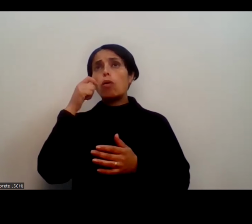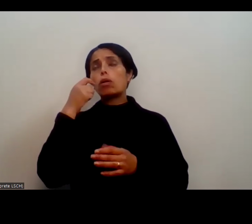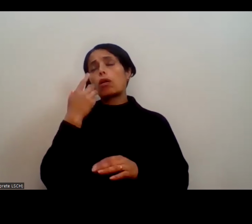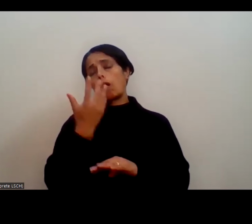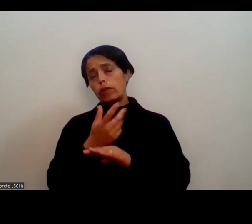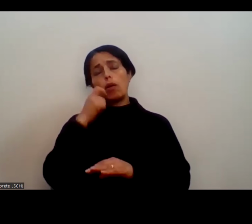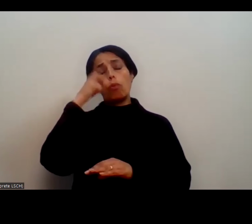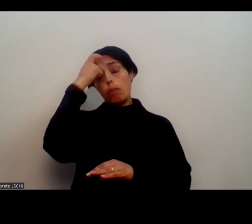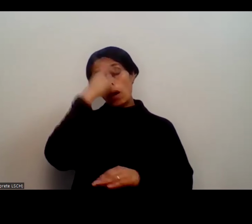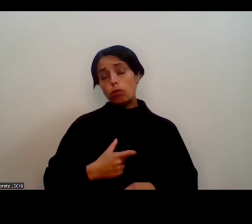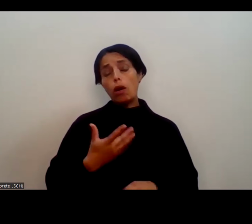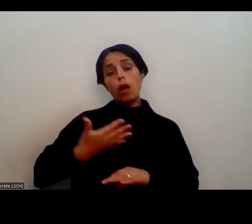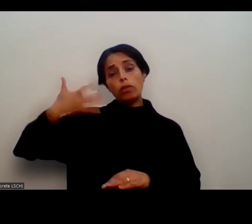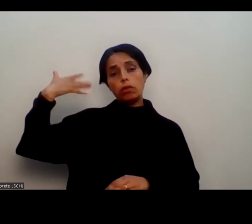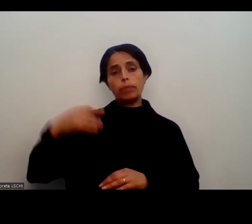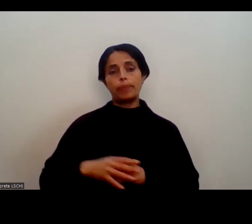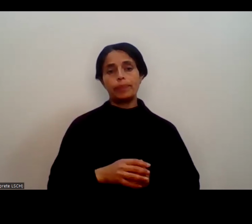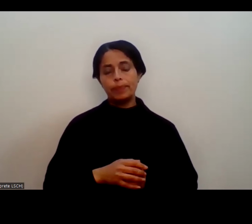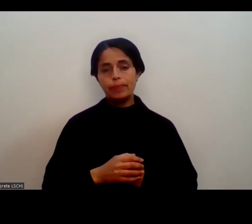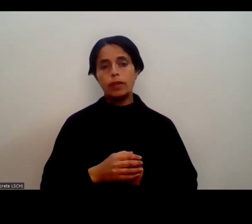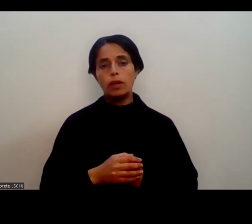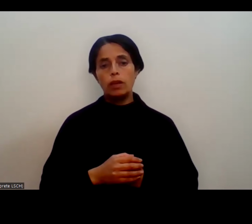Mm. Entonces,